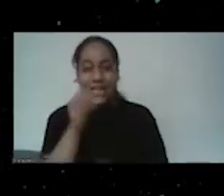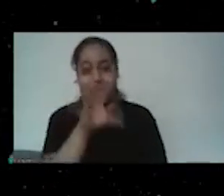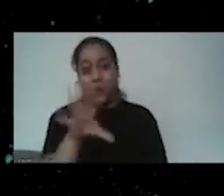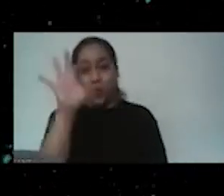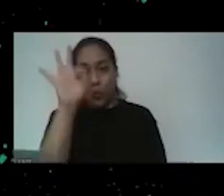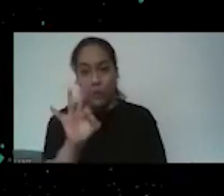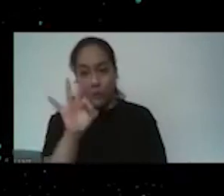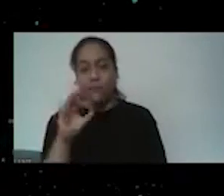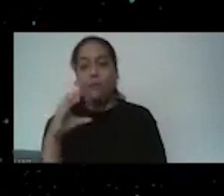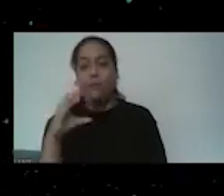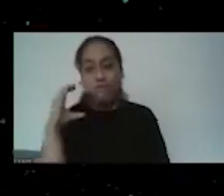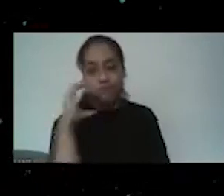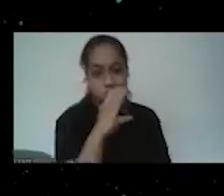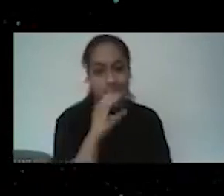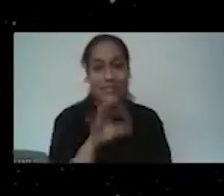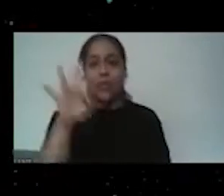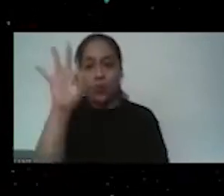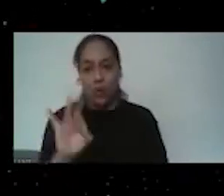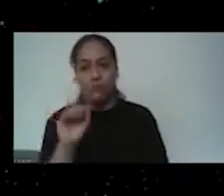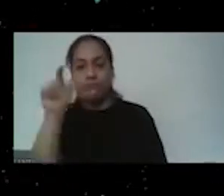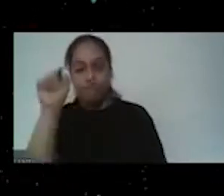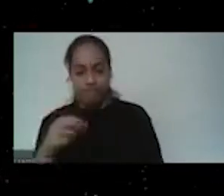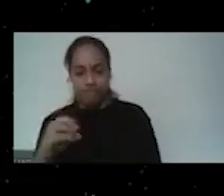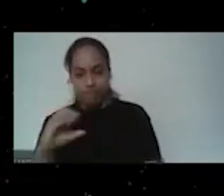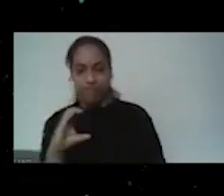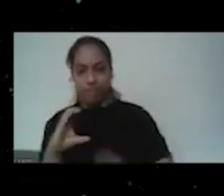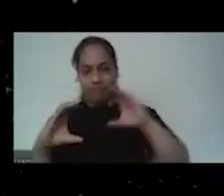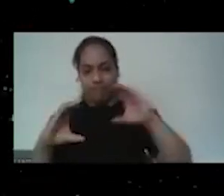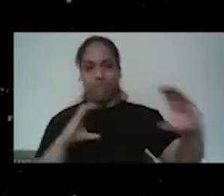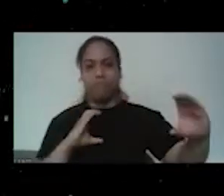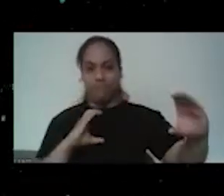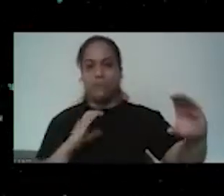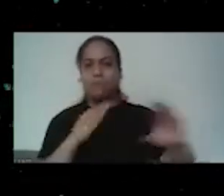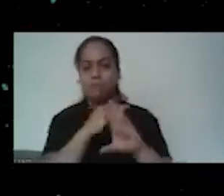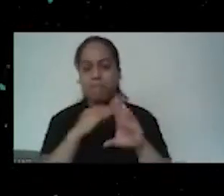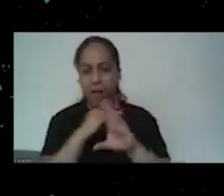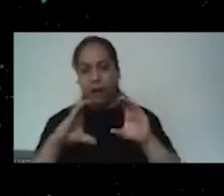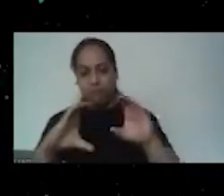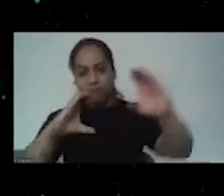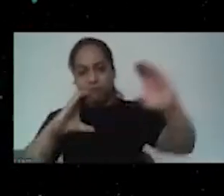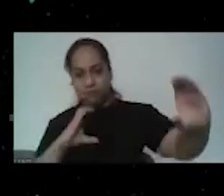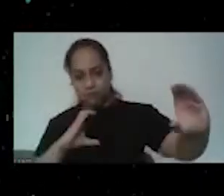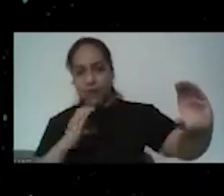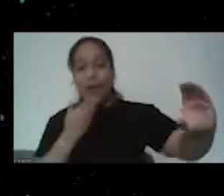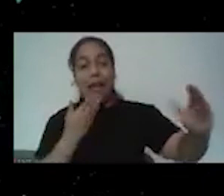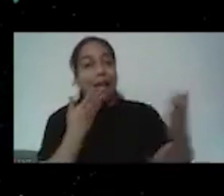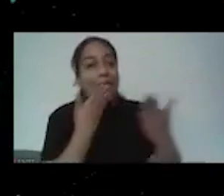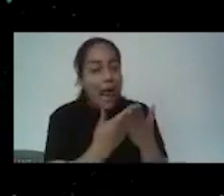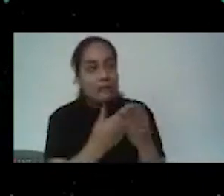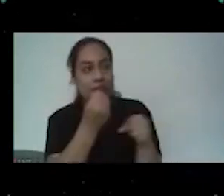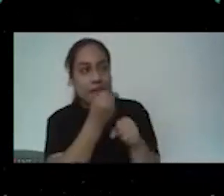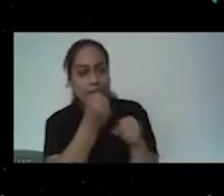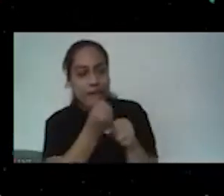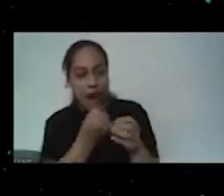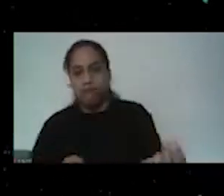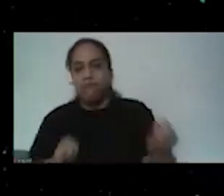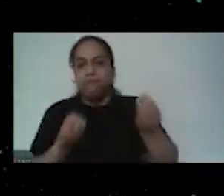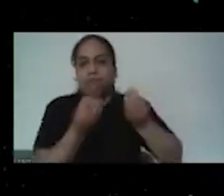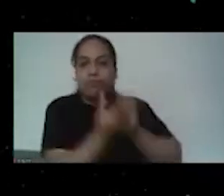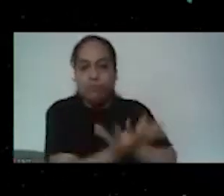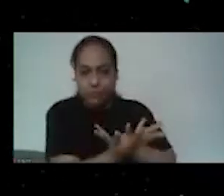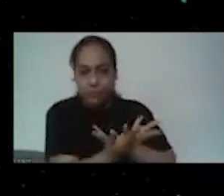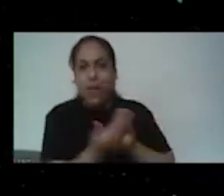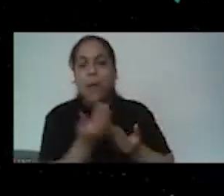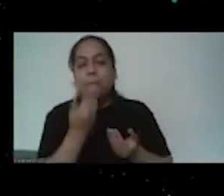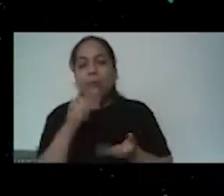ellos y 50% para mí. Siento que es una manera de devolver y de agradecer como lo que yo recibo